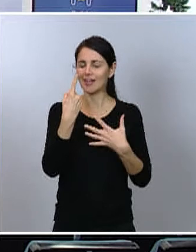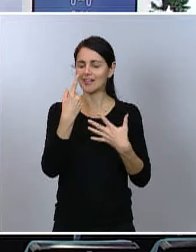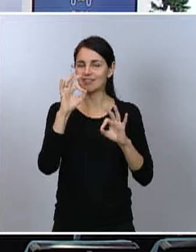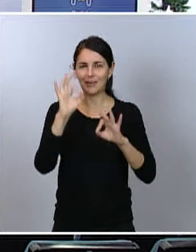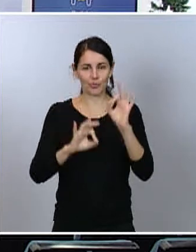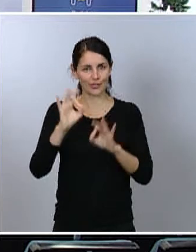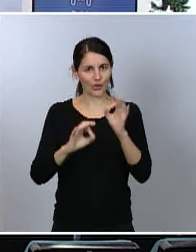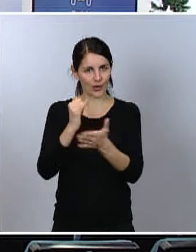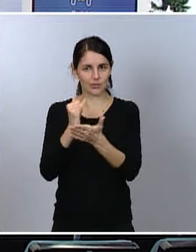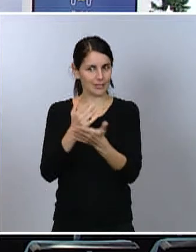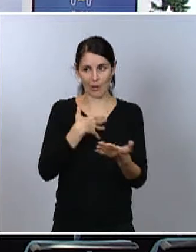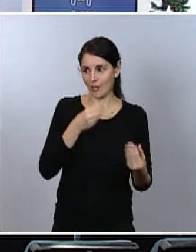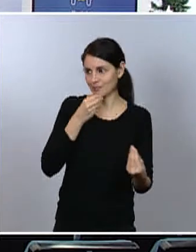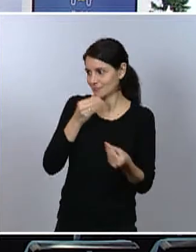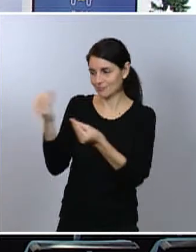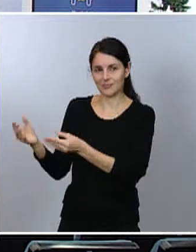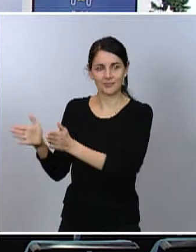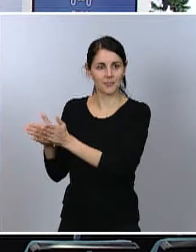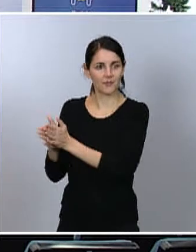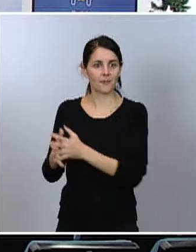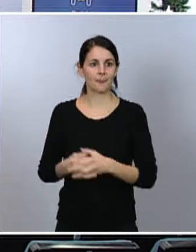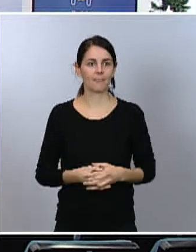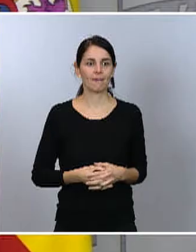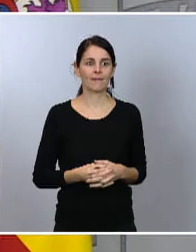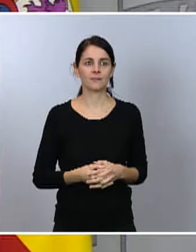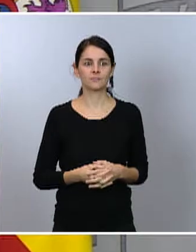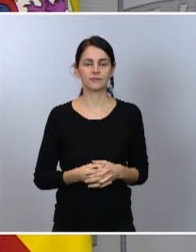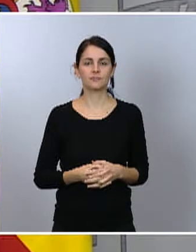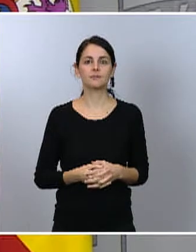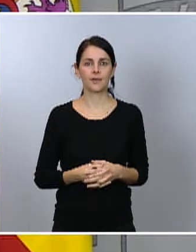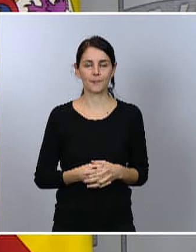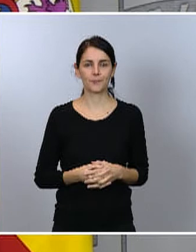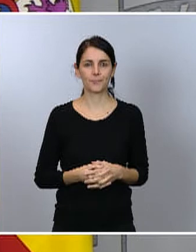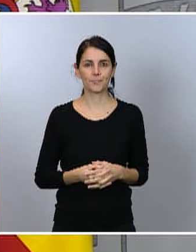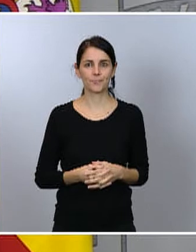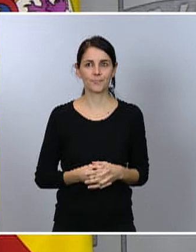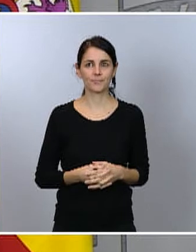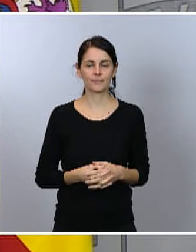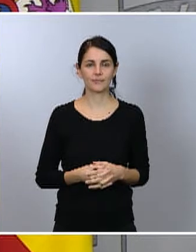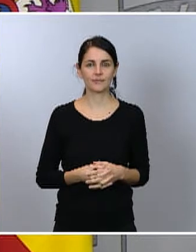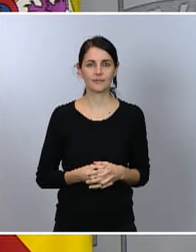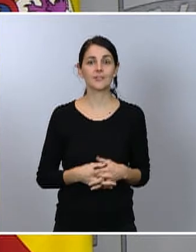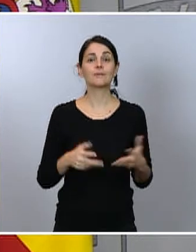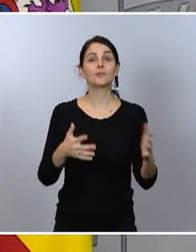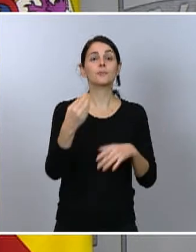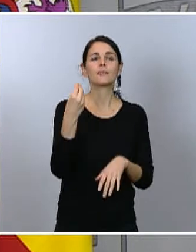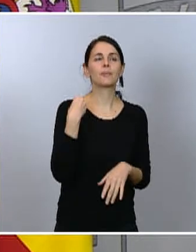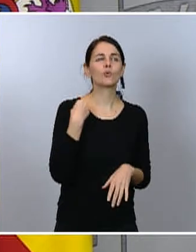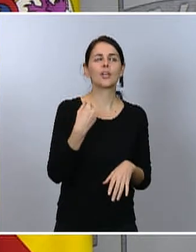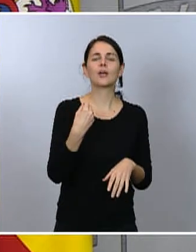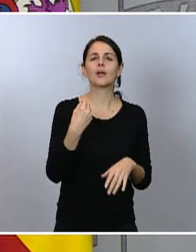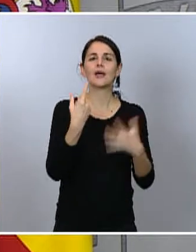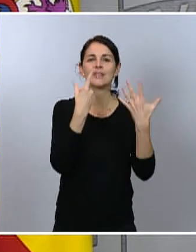vosotros. Bueno, la pregunta que nos hacía Belén es si un 60% es suficiente. Aquí quiero volver